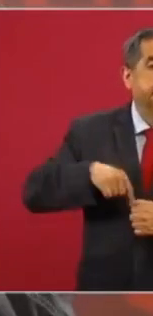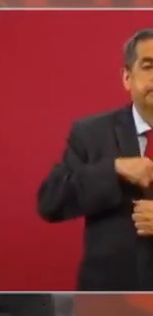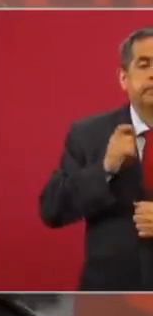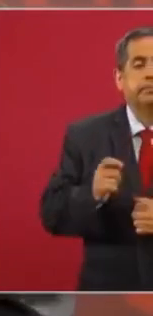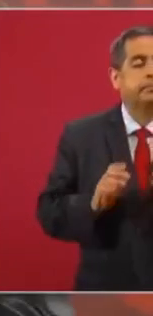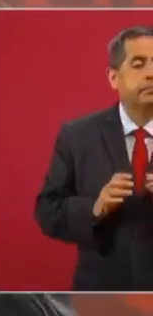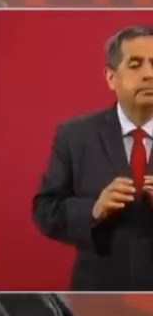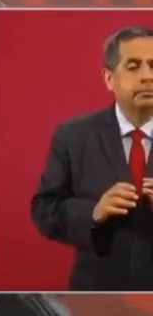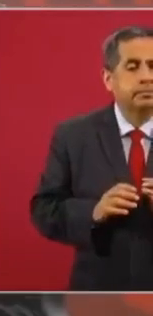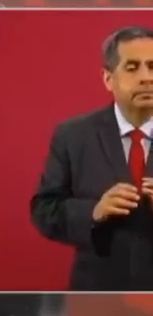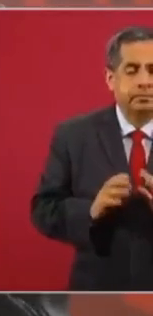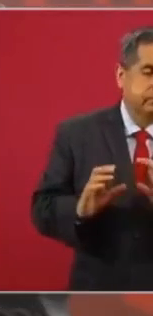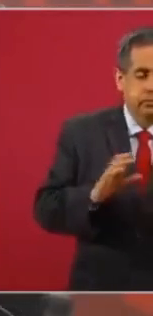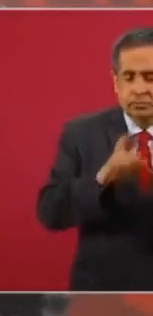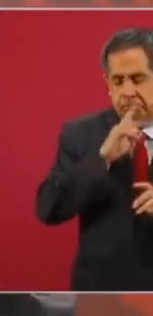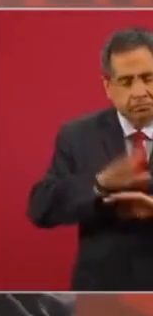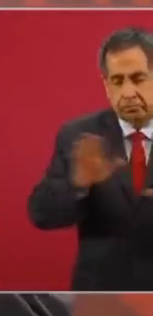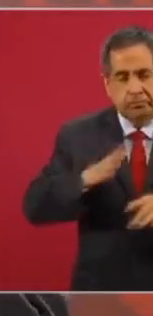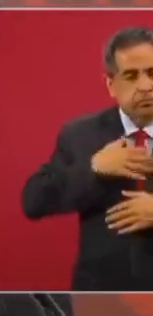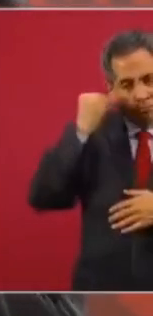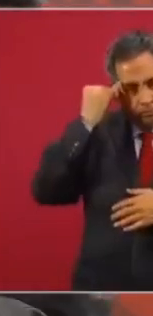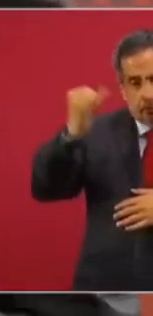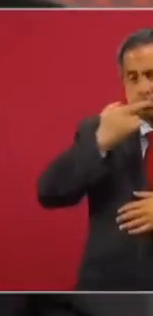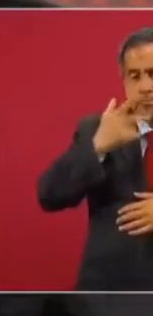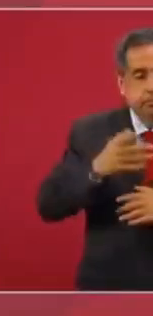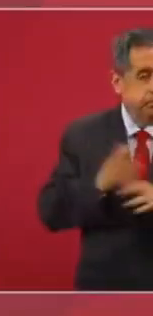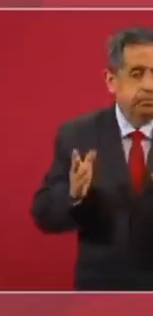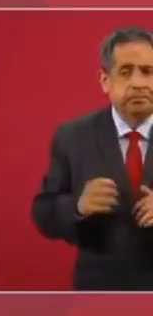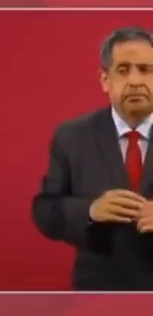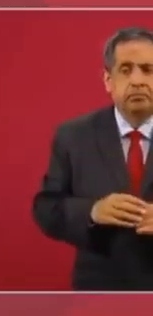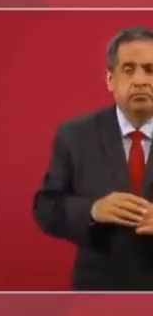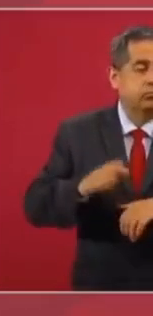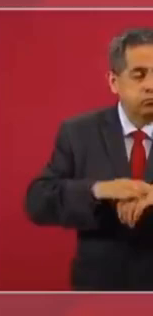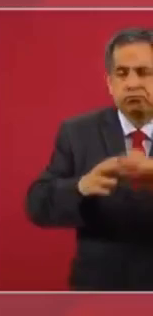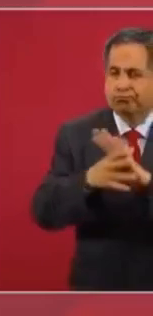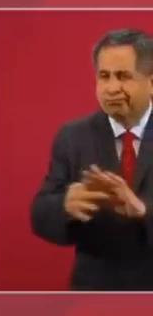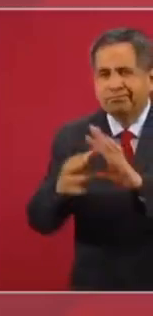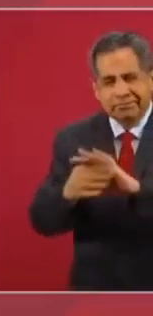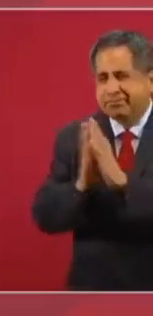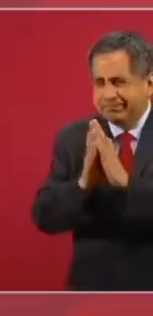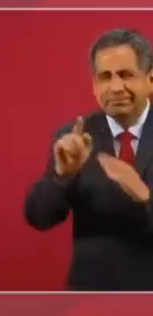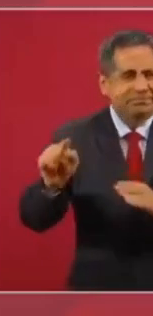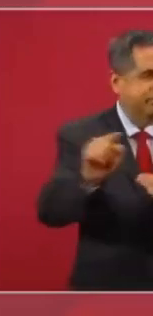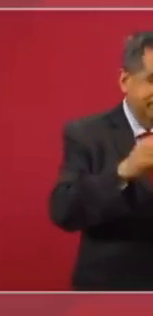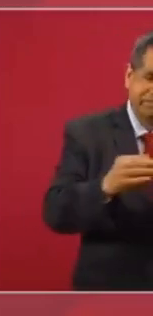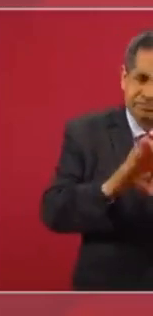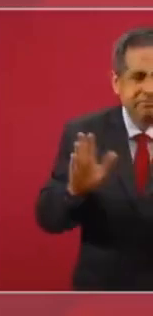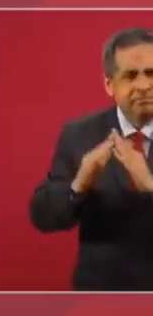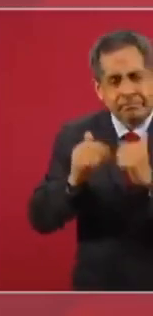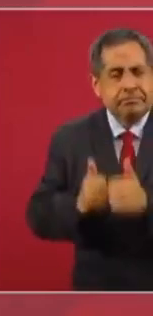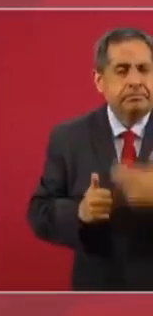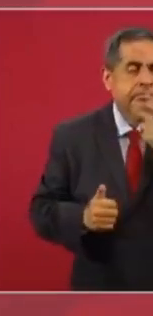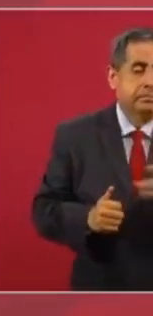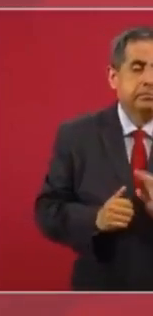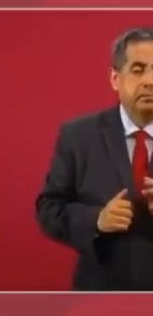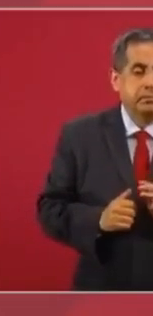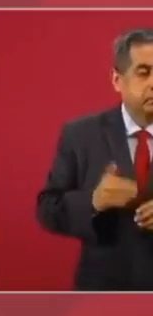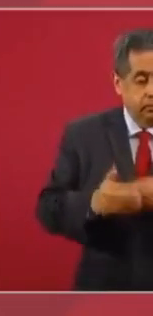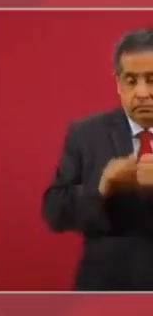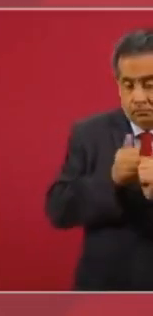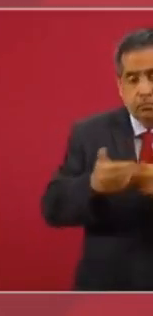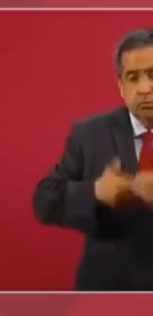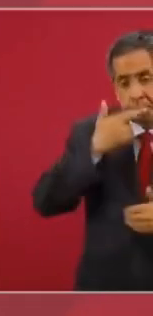estamos más en la idea de que se convenza a la gente y se ha